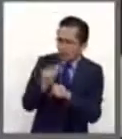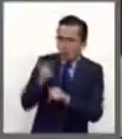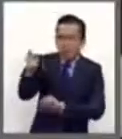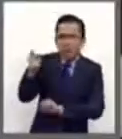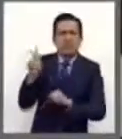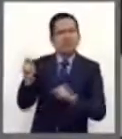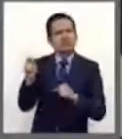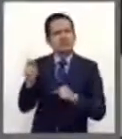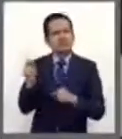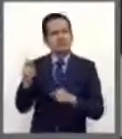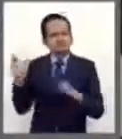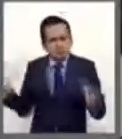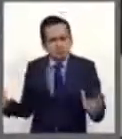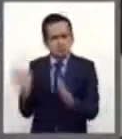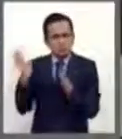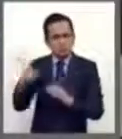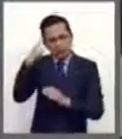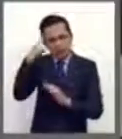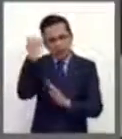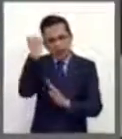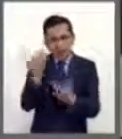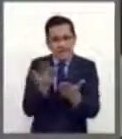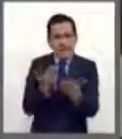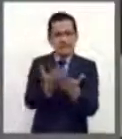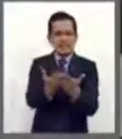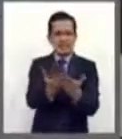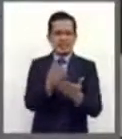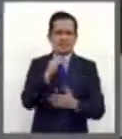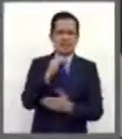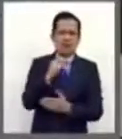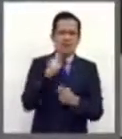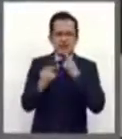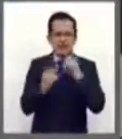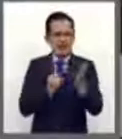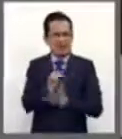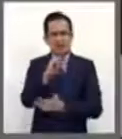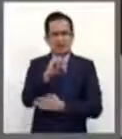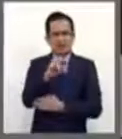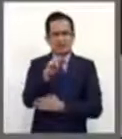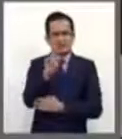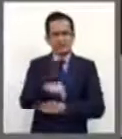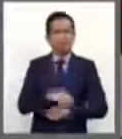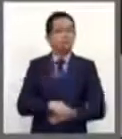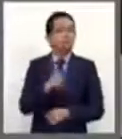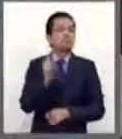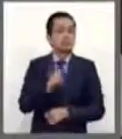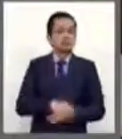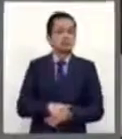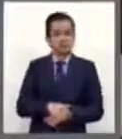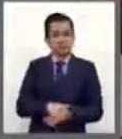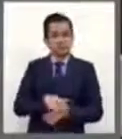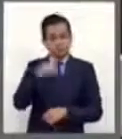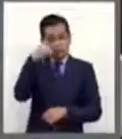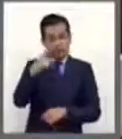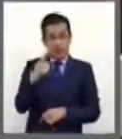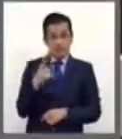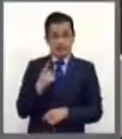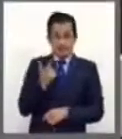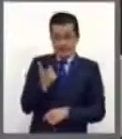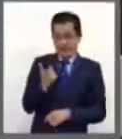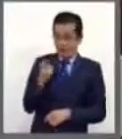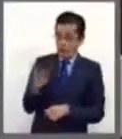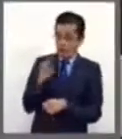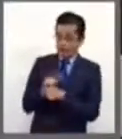promoviendo una iniciativa, un dictamen, para que los remanentes de los recursos